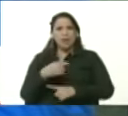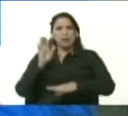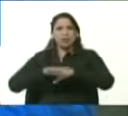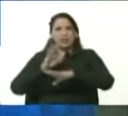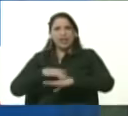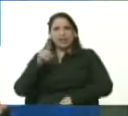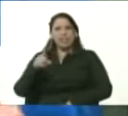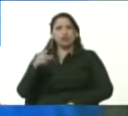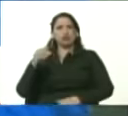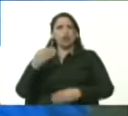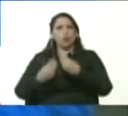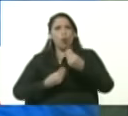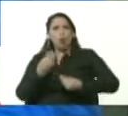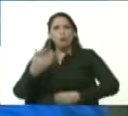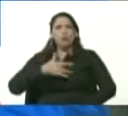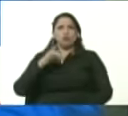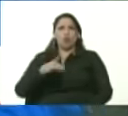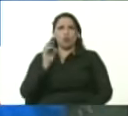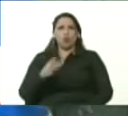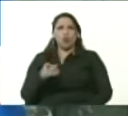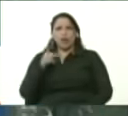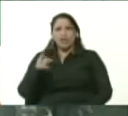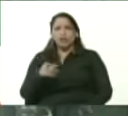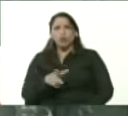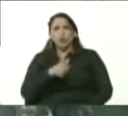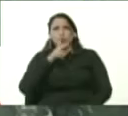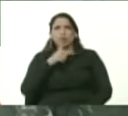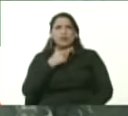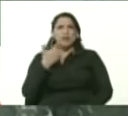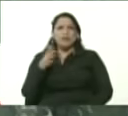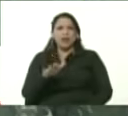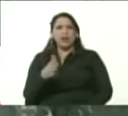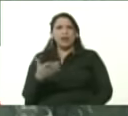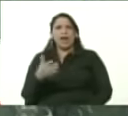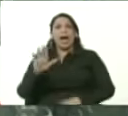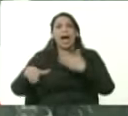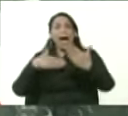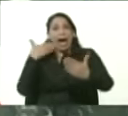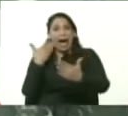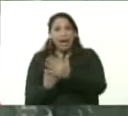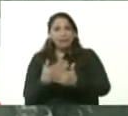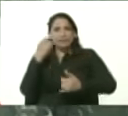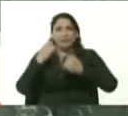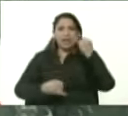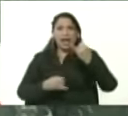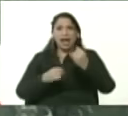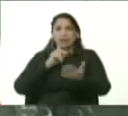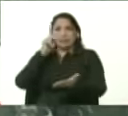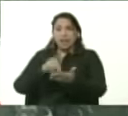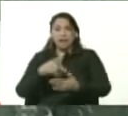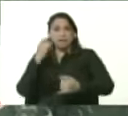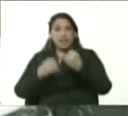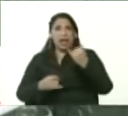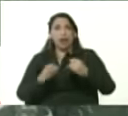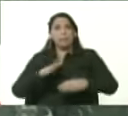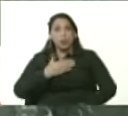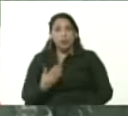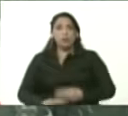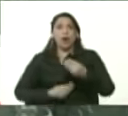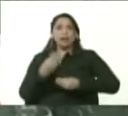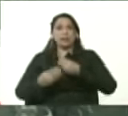agonía, una tragedia que va a seguir hasta que finalmente llegue a un final. Y si podemos hacer algo para